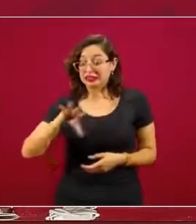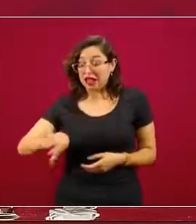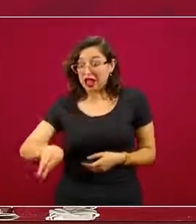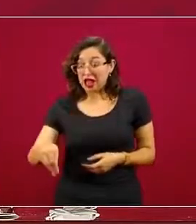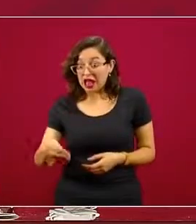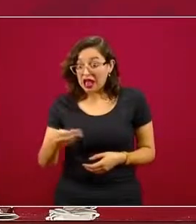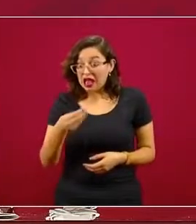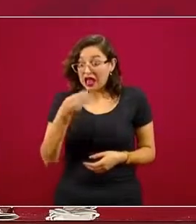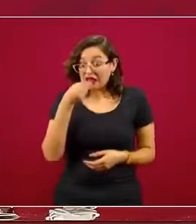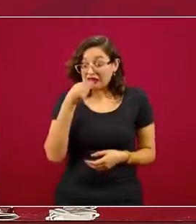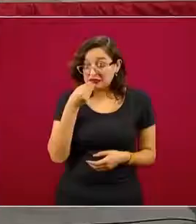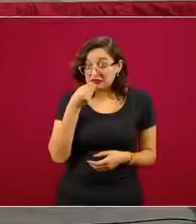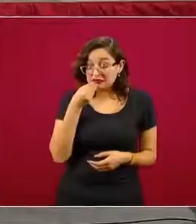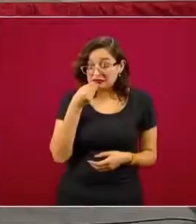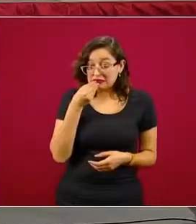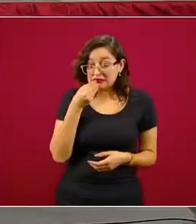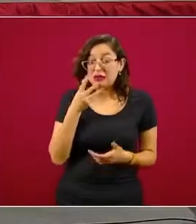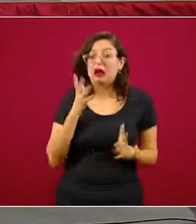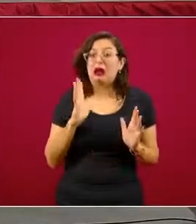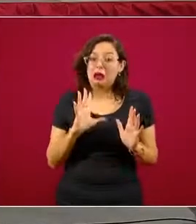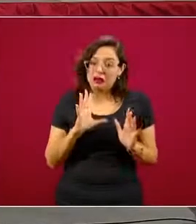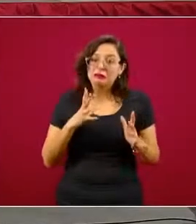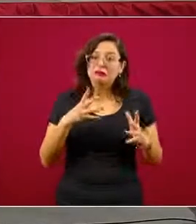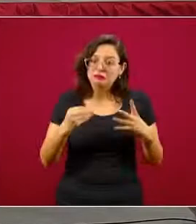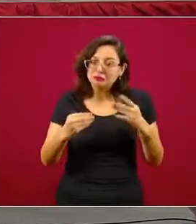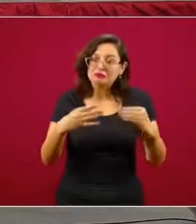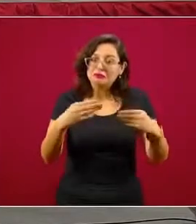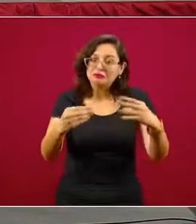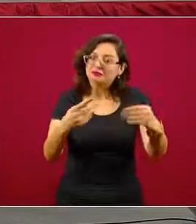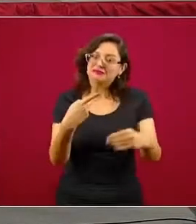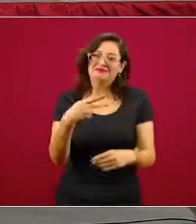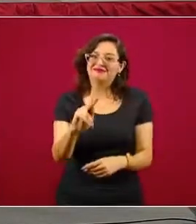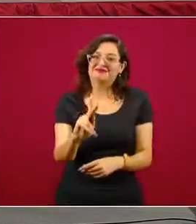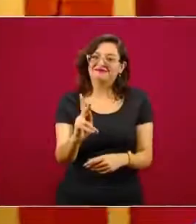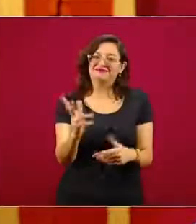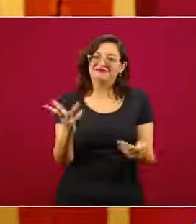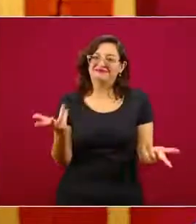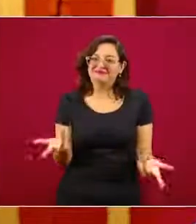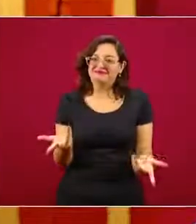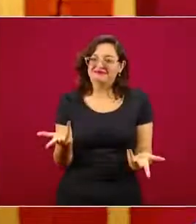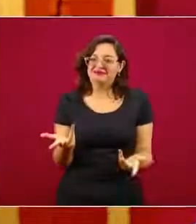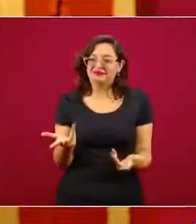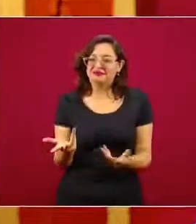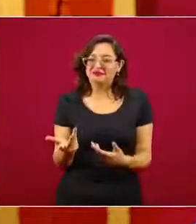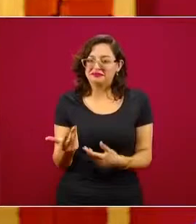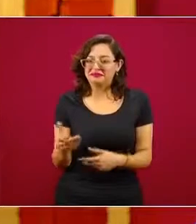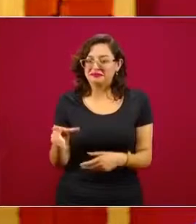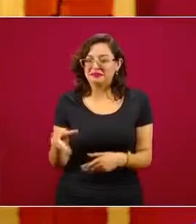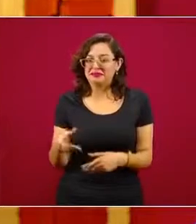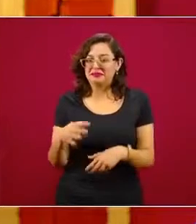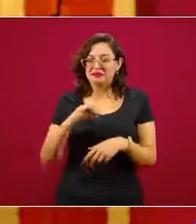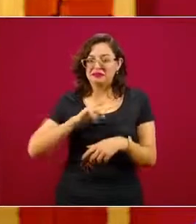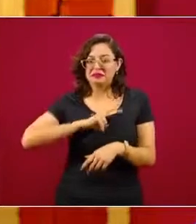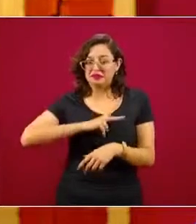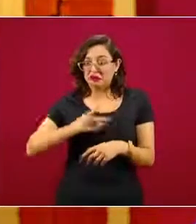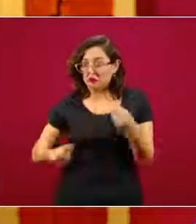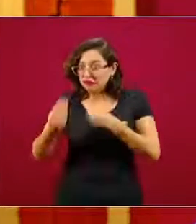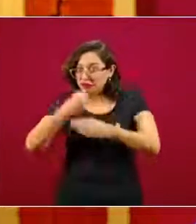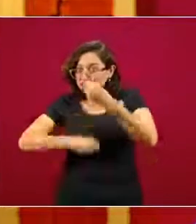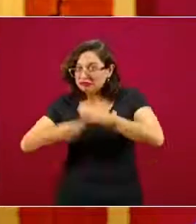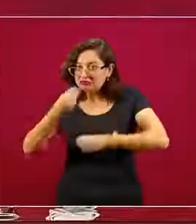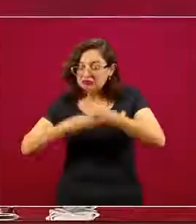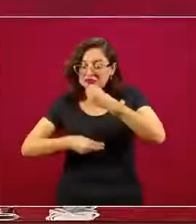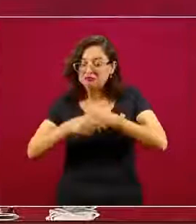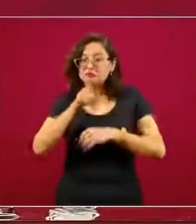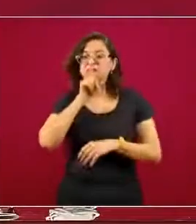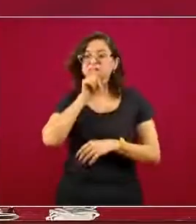que pudiera ser un mecanismo de contagio, pero no se ha encontrado que el ingerir el virus propiamente sea el mecanismo de contagio,